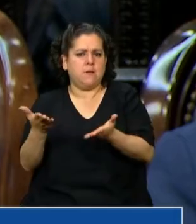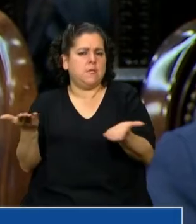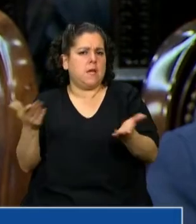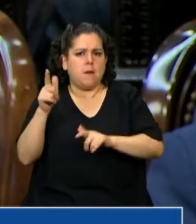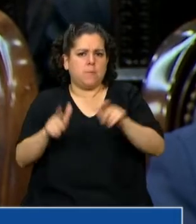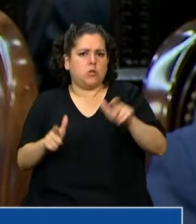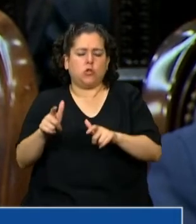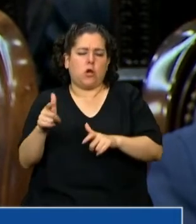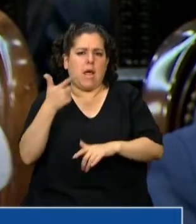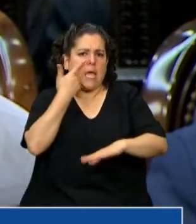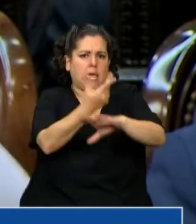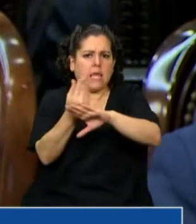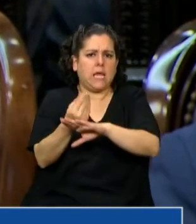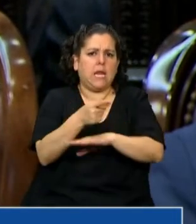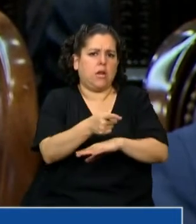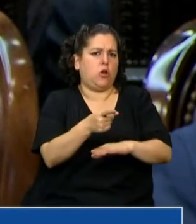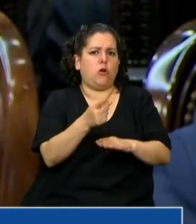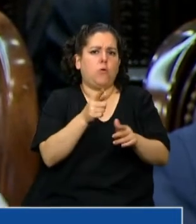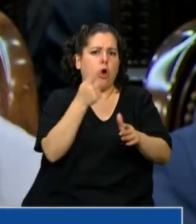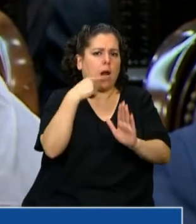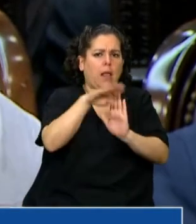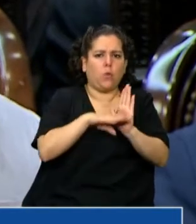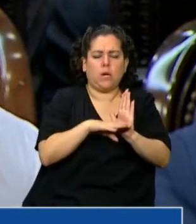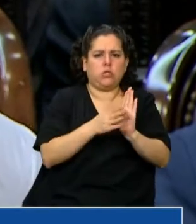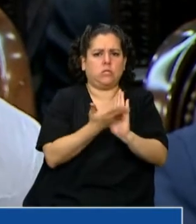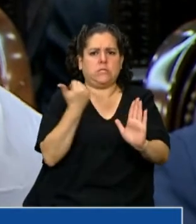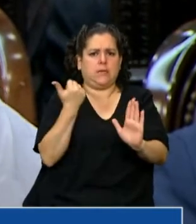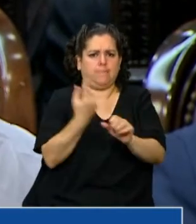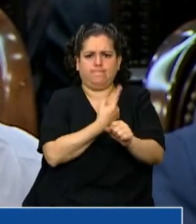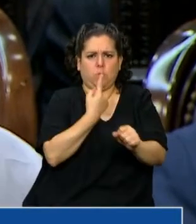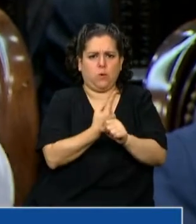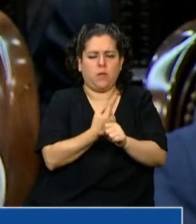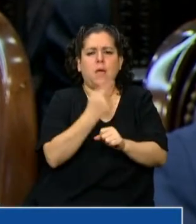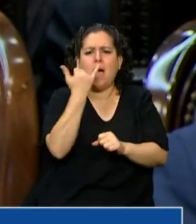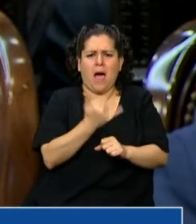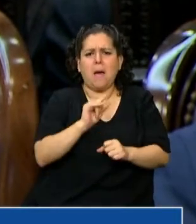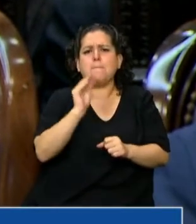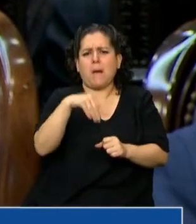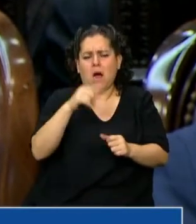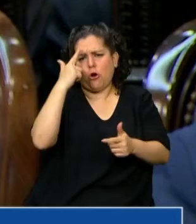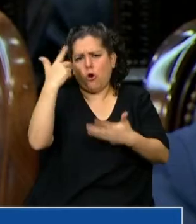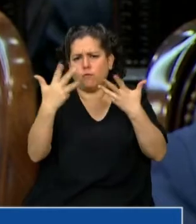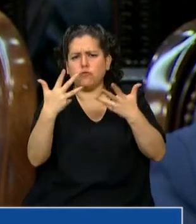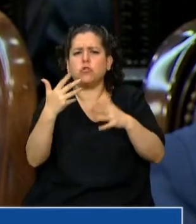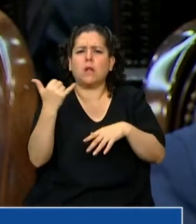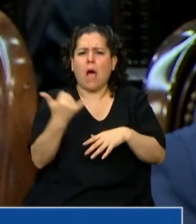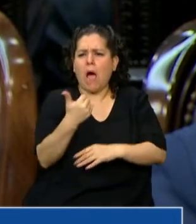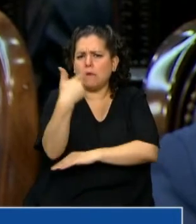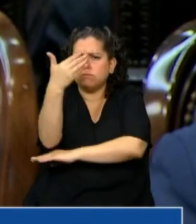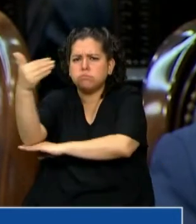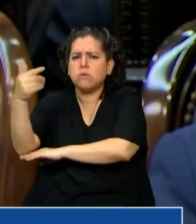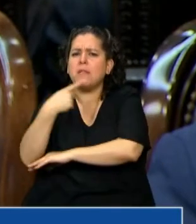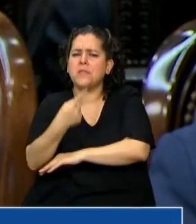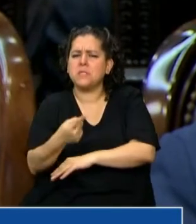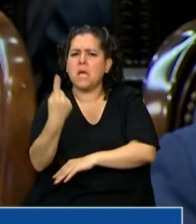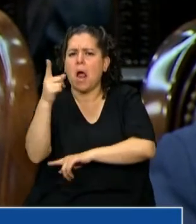los inquilinos que se quite absolutamente la regulación. Además, las otras confusiones, porque hemos escuchado acá intervenciones donde por un lado